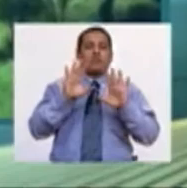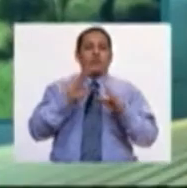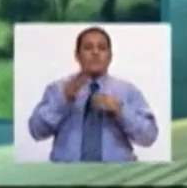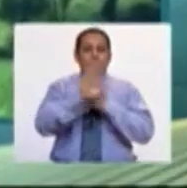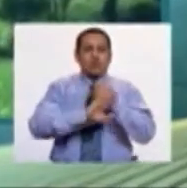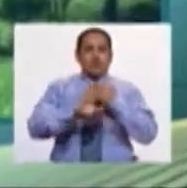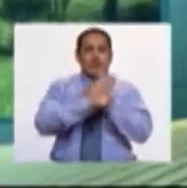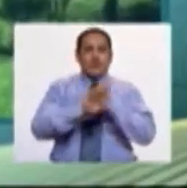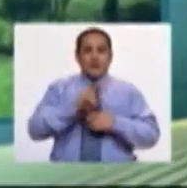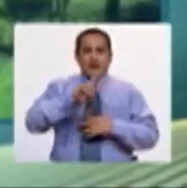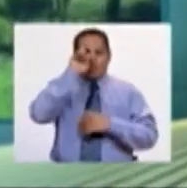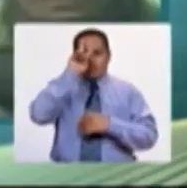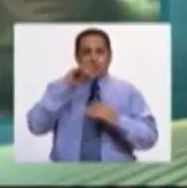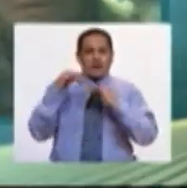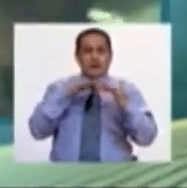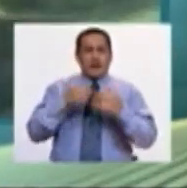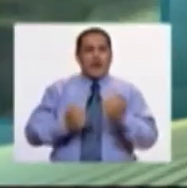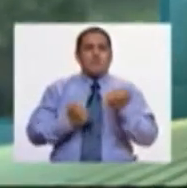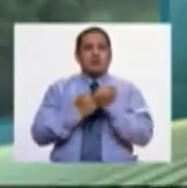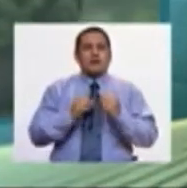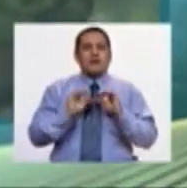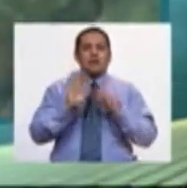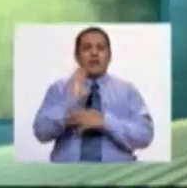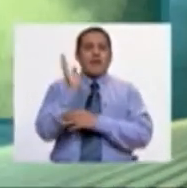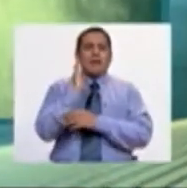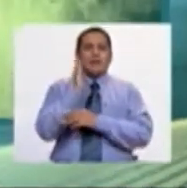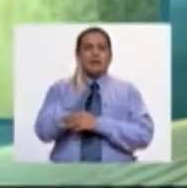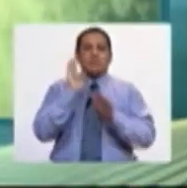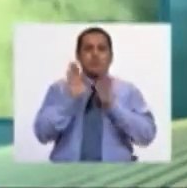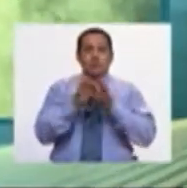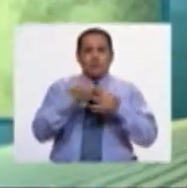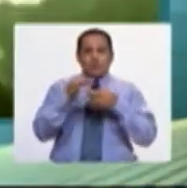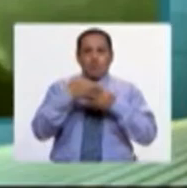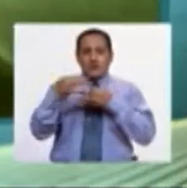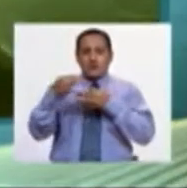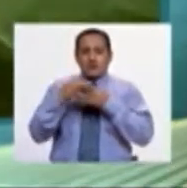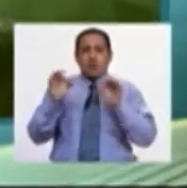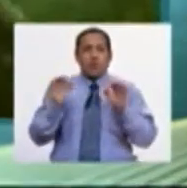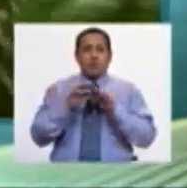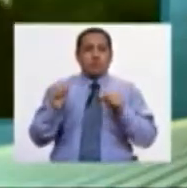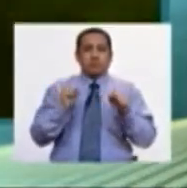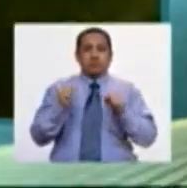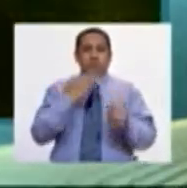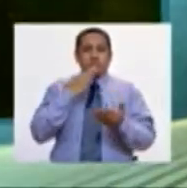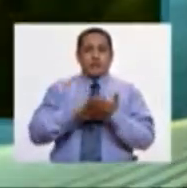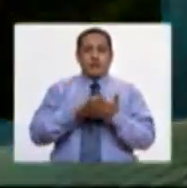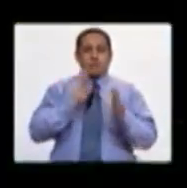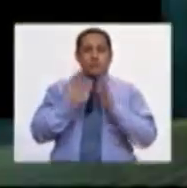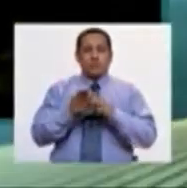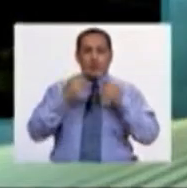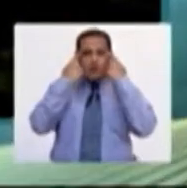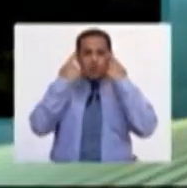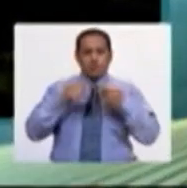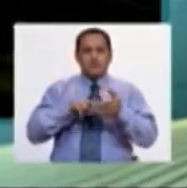activamente en la defensa nacional y apoyar al país en casos de emergencias internas o catástrofes. Esto es, en